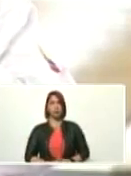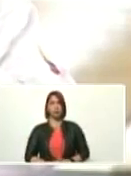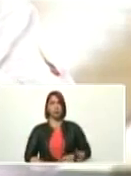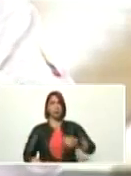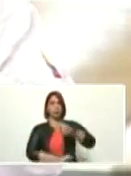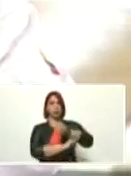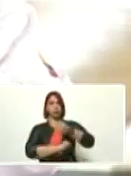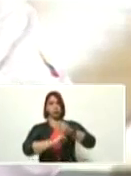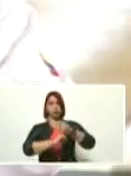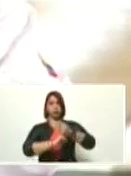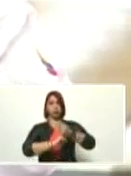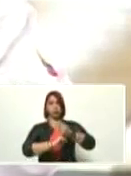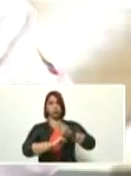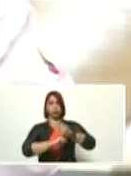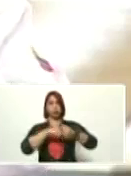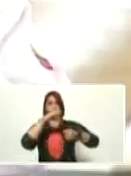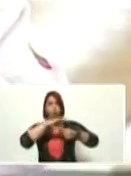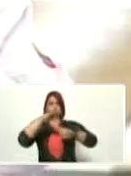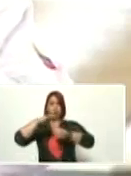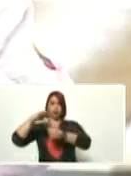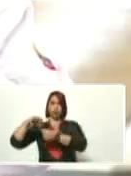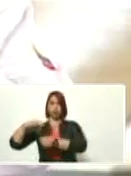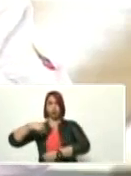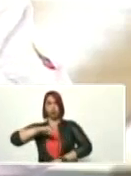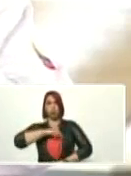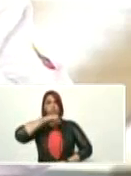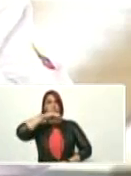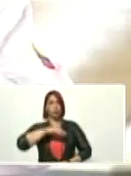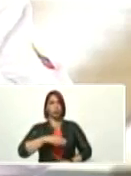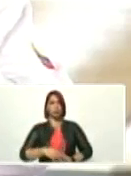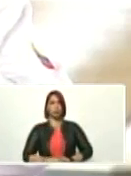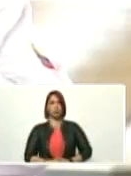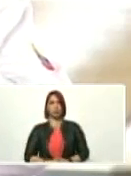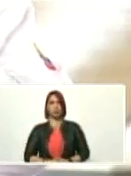basado en las raíces de nuestra historia.